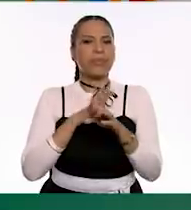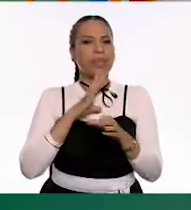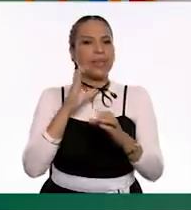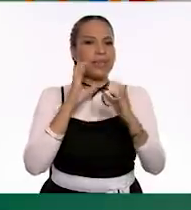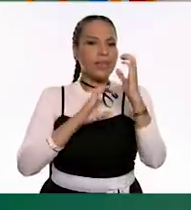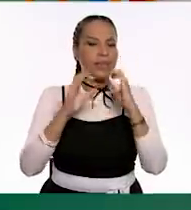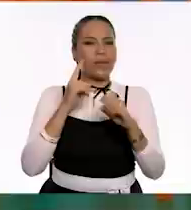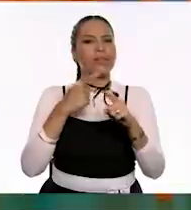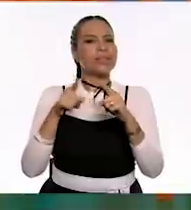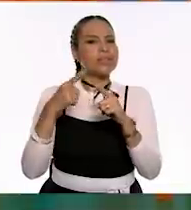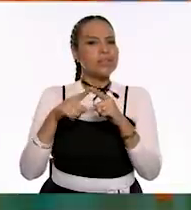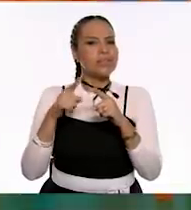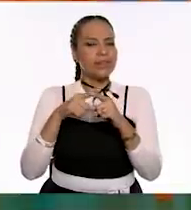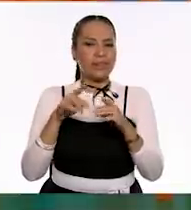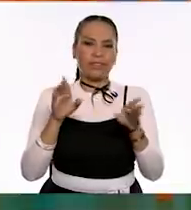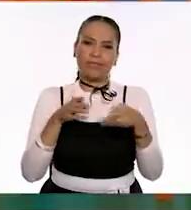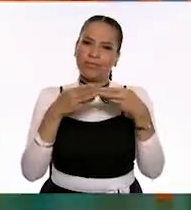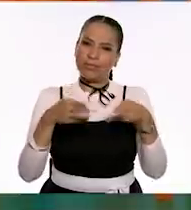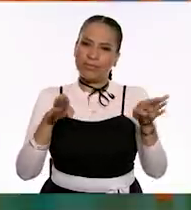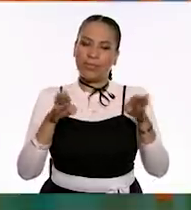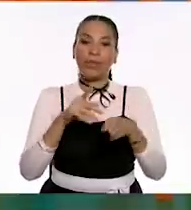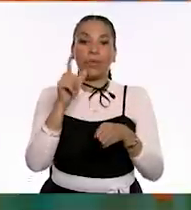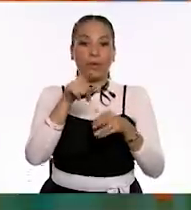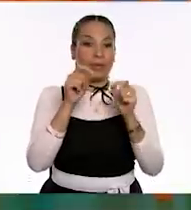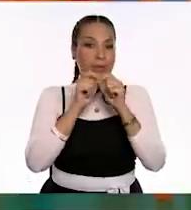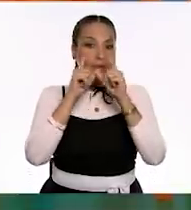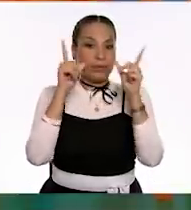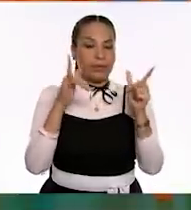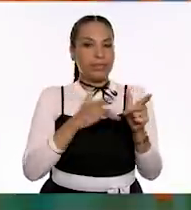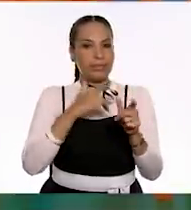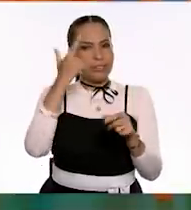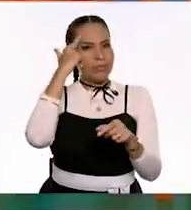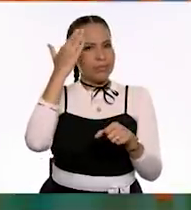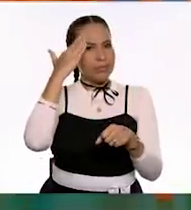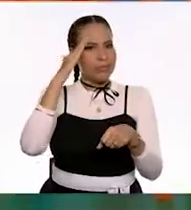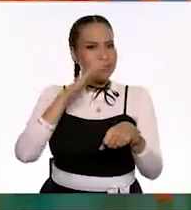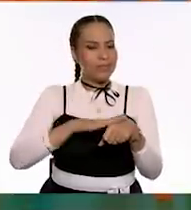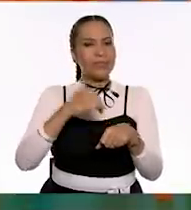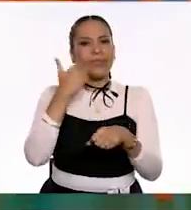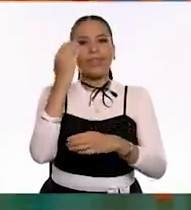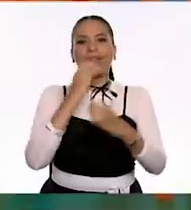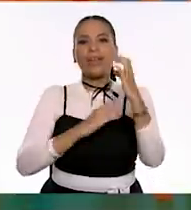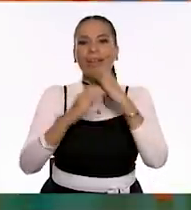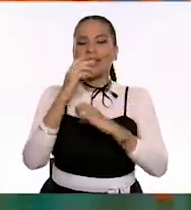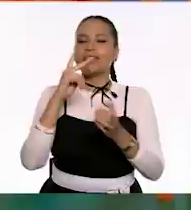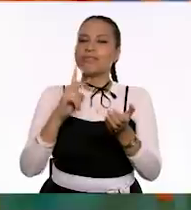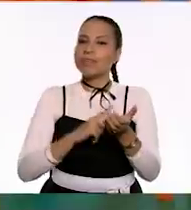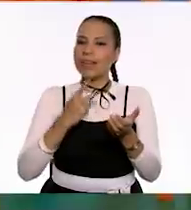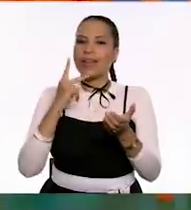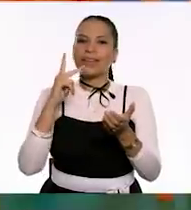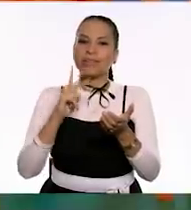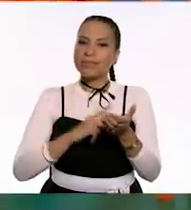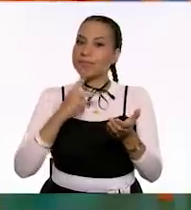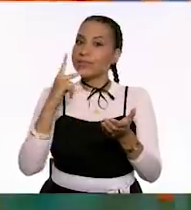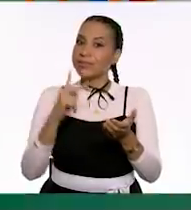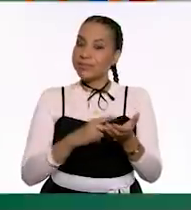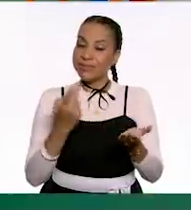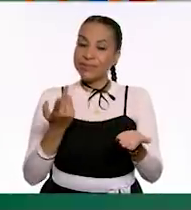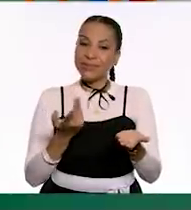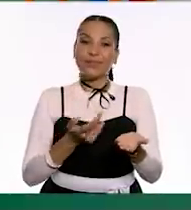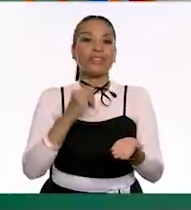melodías, ritmos o canciones que cuando despiertas se te quedan grabadas y las quieres cantar una y otra vez?